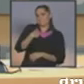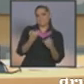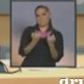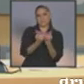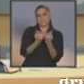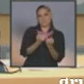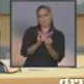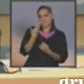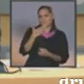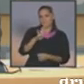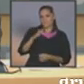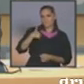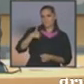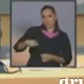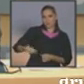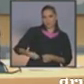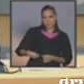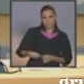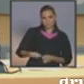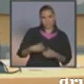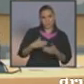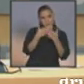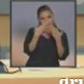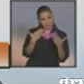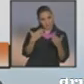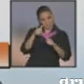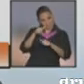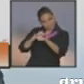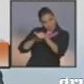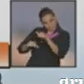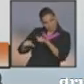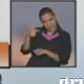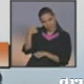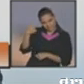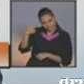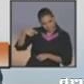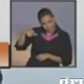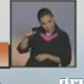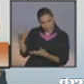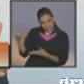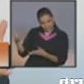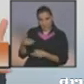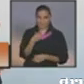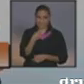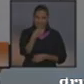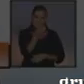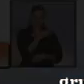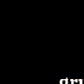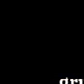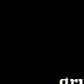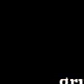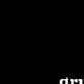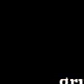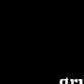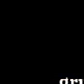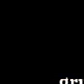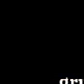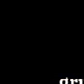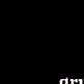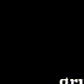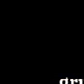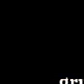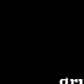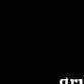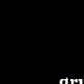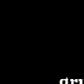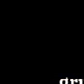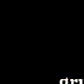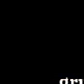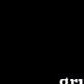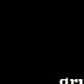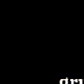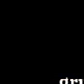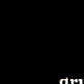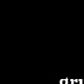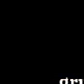Tiene la palabra Gabriel Cuadri. Adelante, Gabriel. Vale. Qué bueno que me la dieron. ¿Qué pasó? Creo que vale la pena.